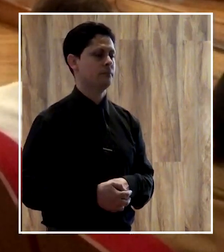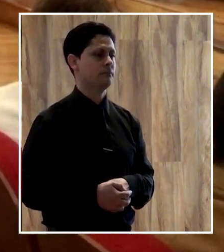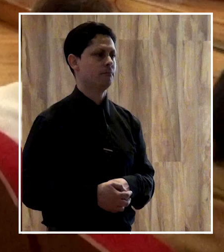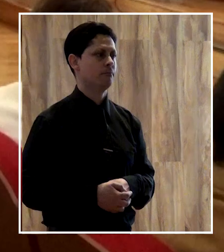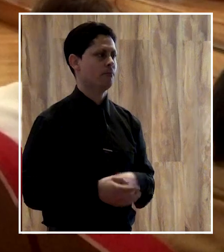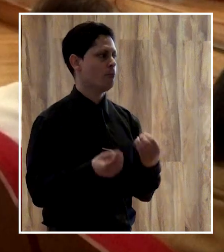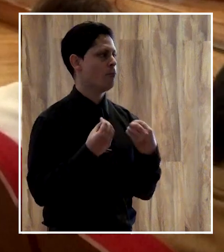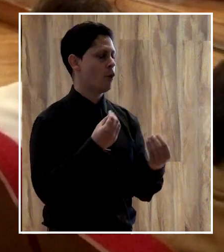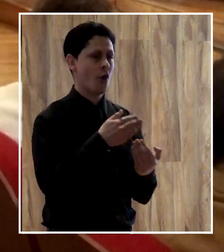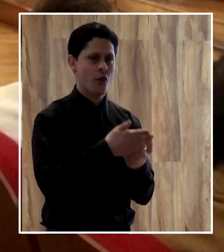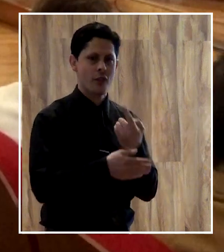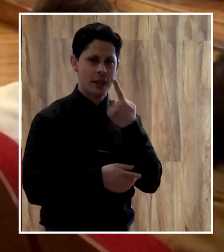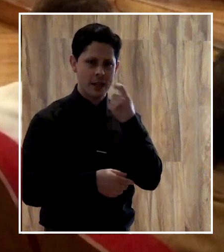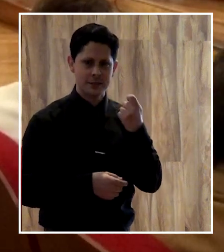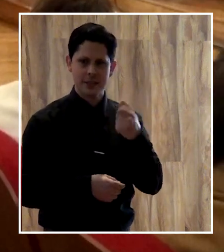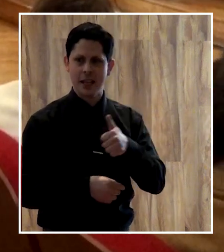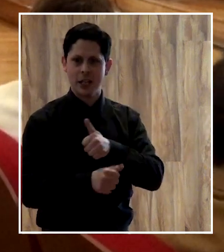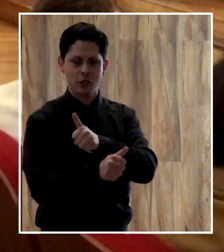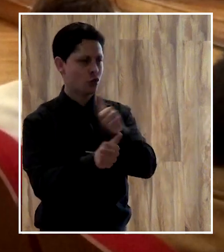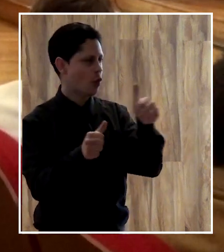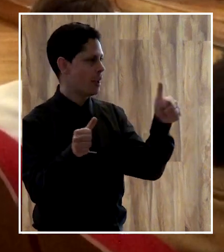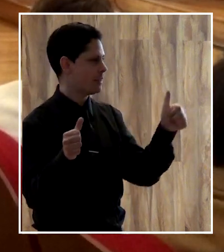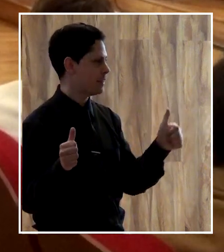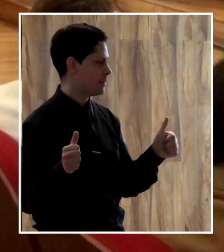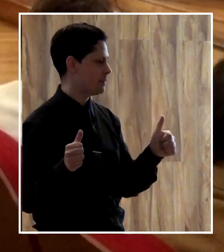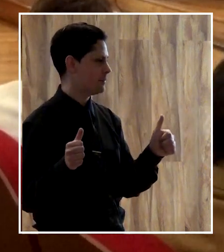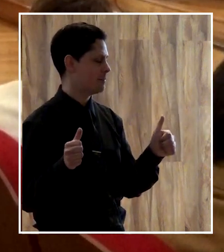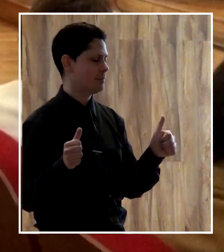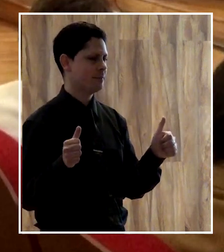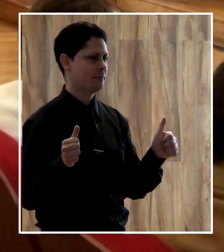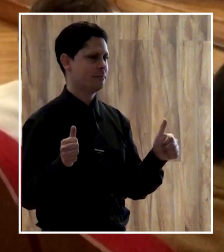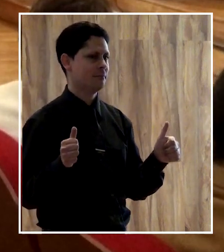Creo que buenos días todavía, sí, buenos días a todos y todas.